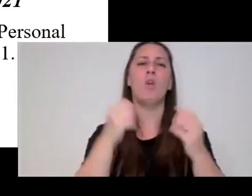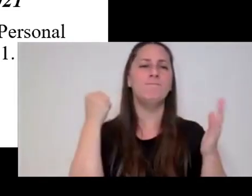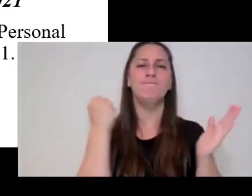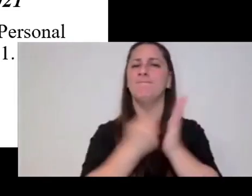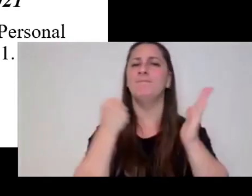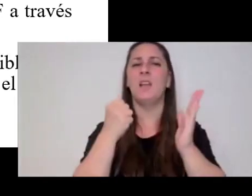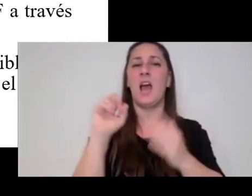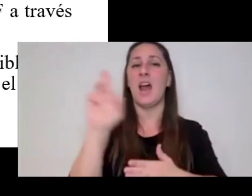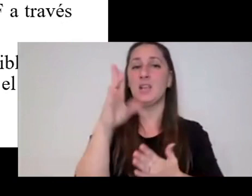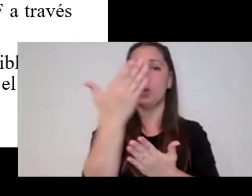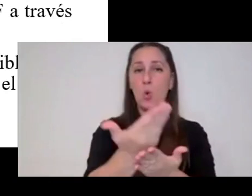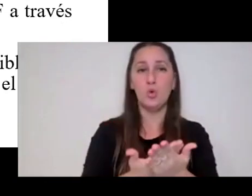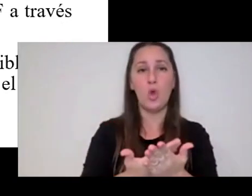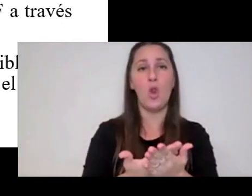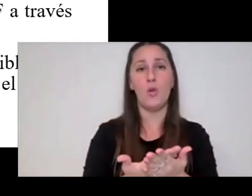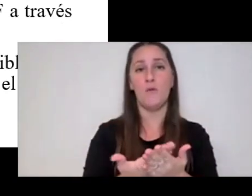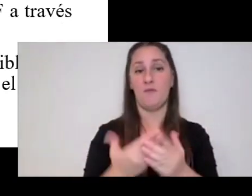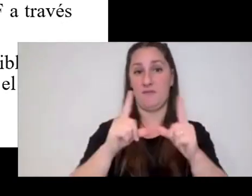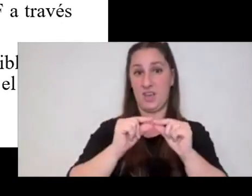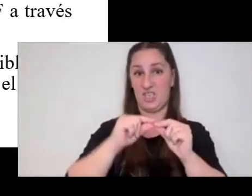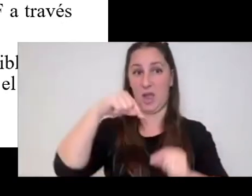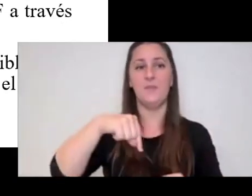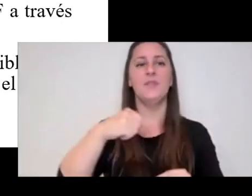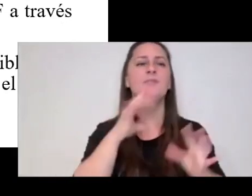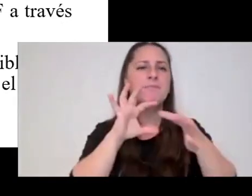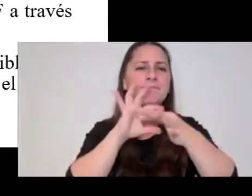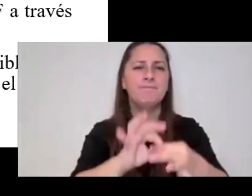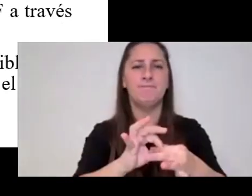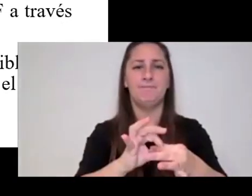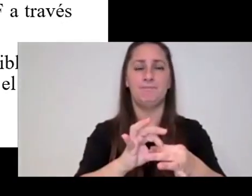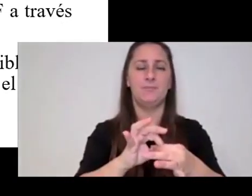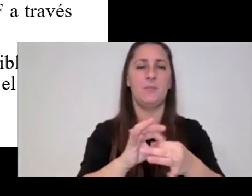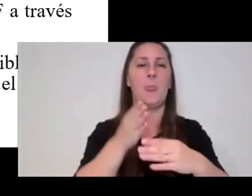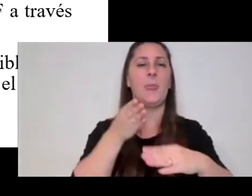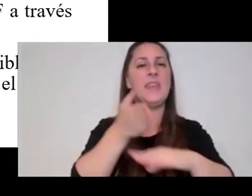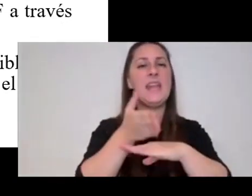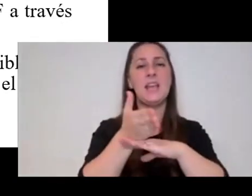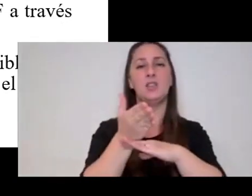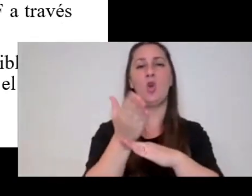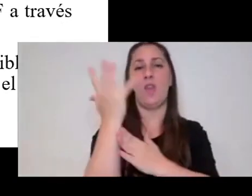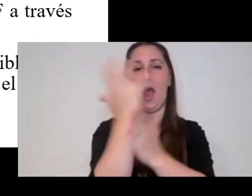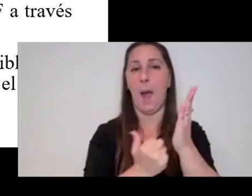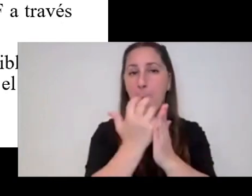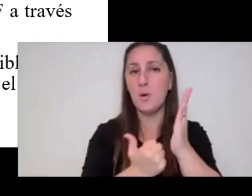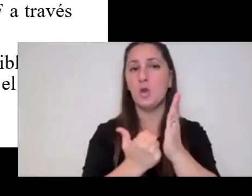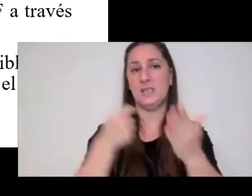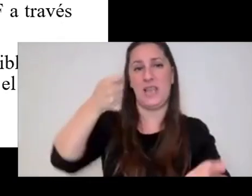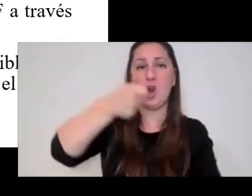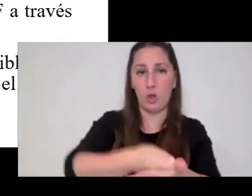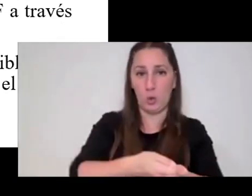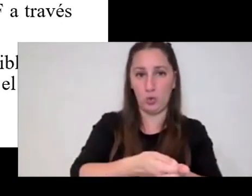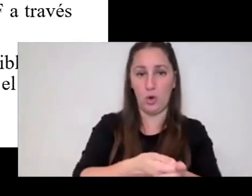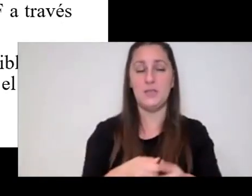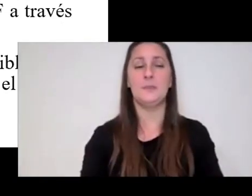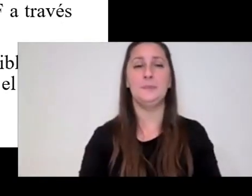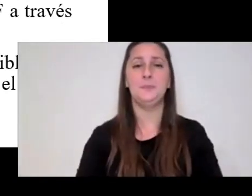se publicó en el día de la fecha, vinculado al ingreso de aportes y contribuciones. También el